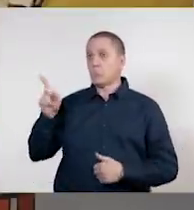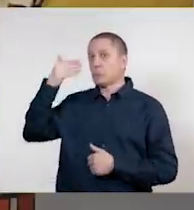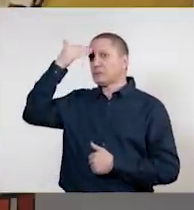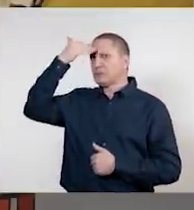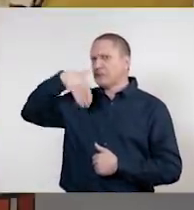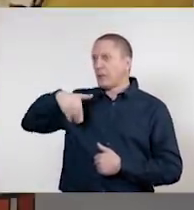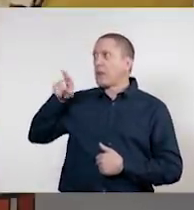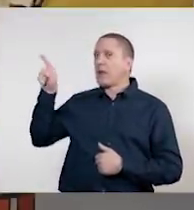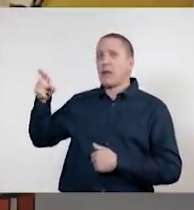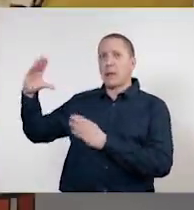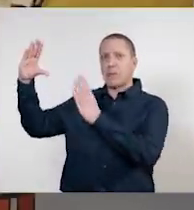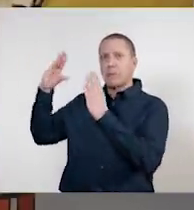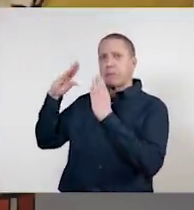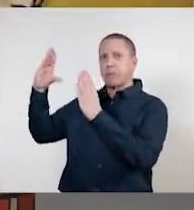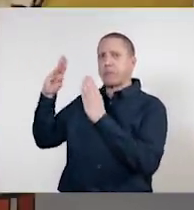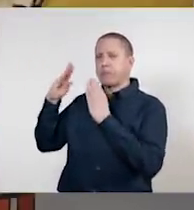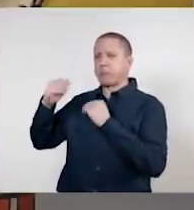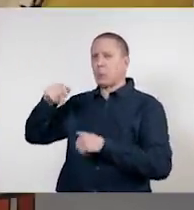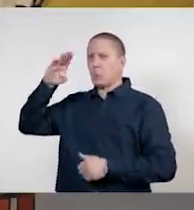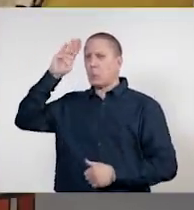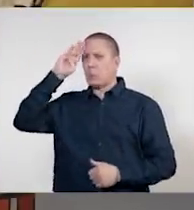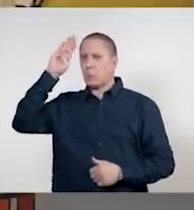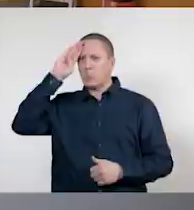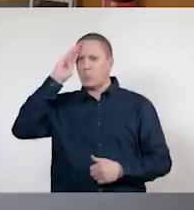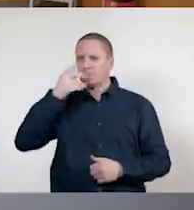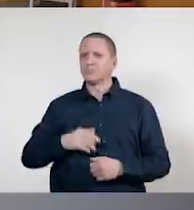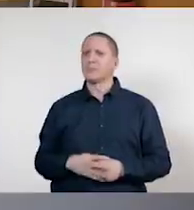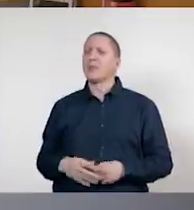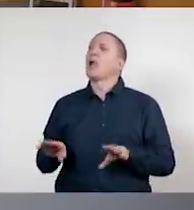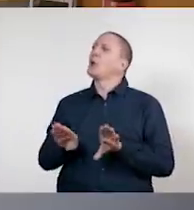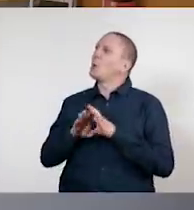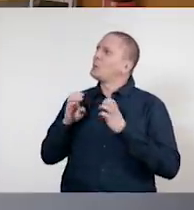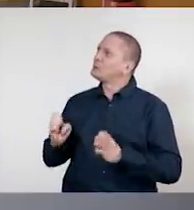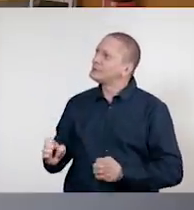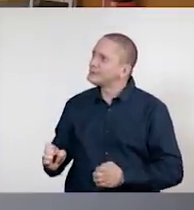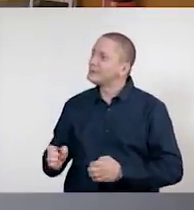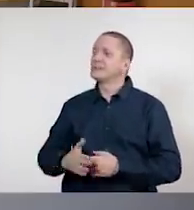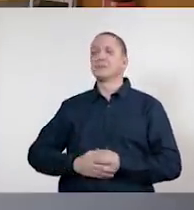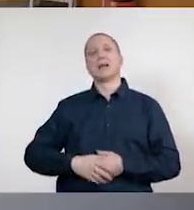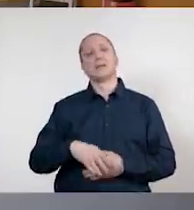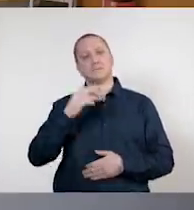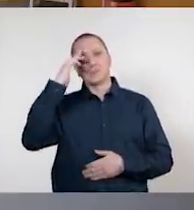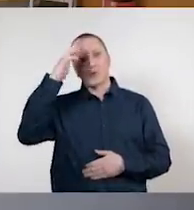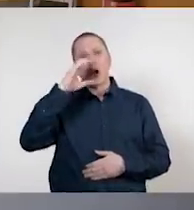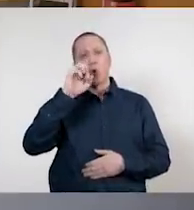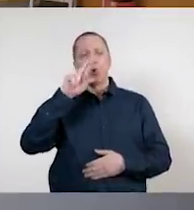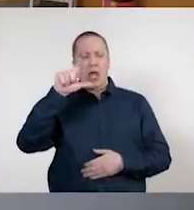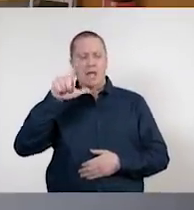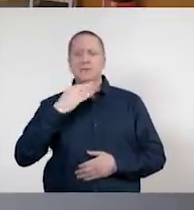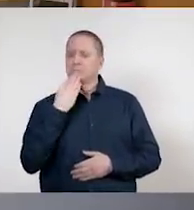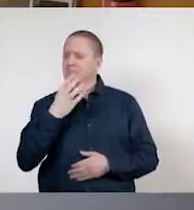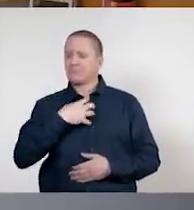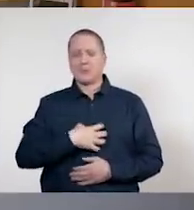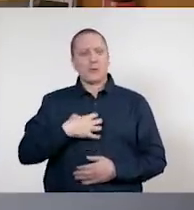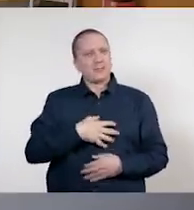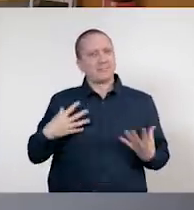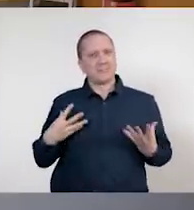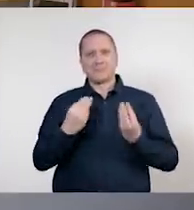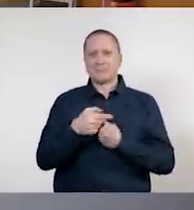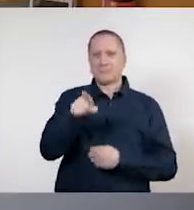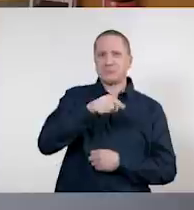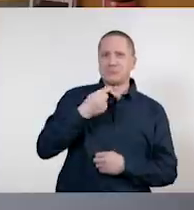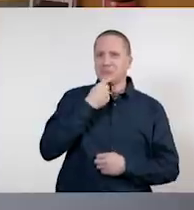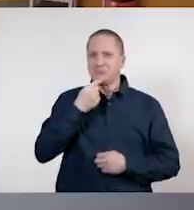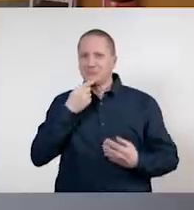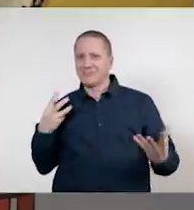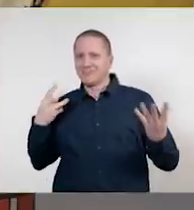quien nos enseñará muchísimas cosas el día de hoy. ¿Cómo estás, Cristina? Hola, Coral. Muy bien, muy contenta de estar aquí contigo y con todos los